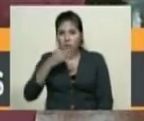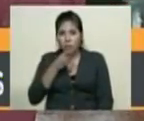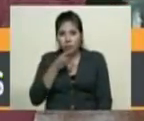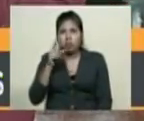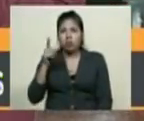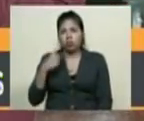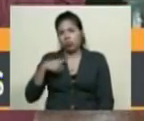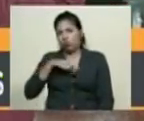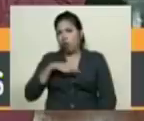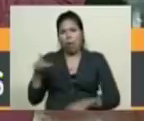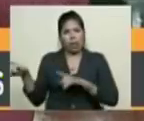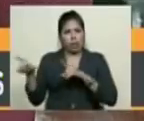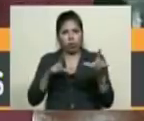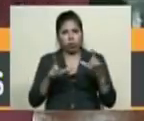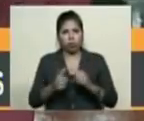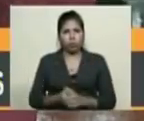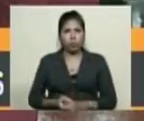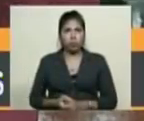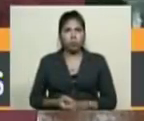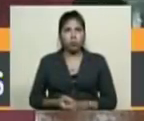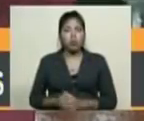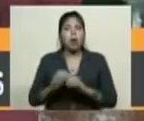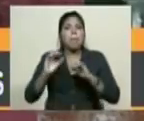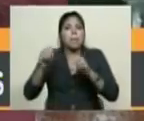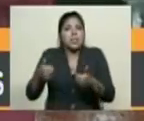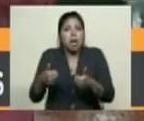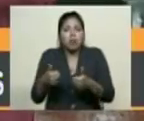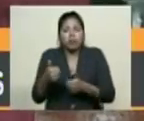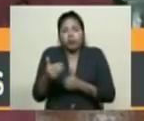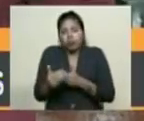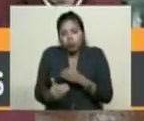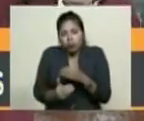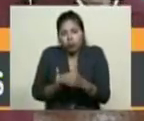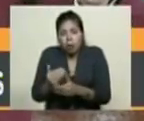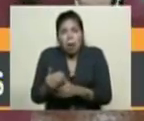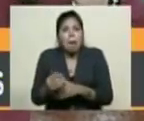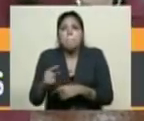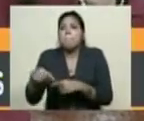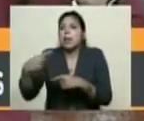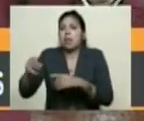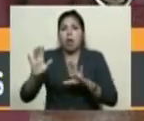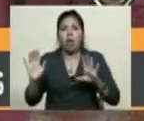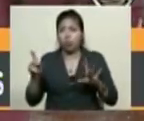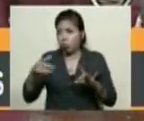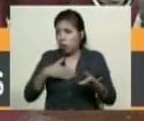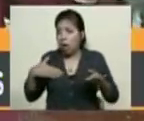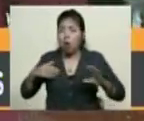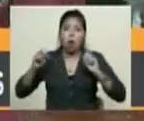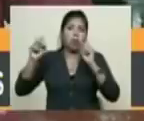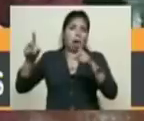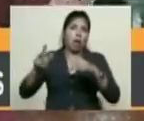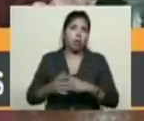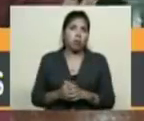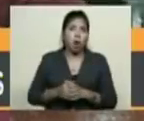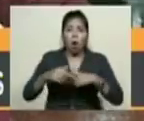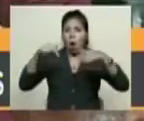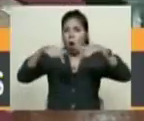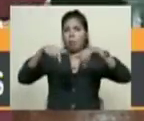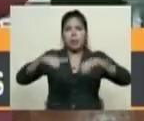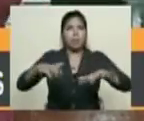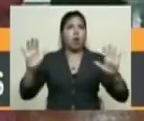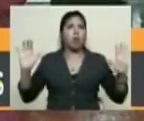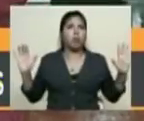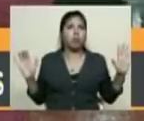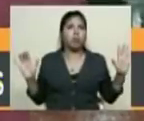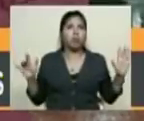estamos listos. Empezar de cero, estoy listo. Mañana mismo, si fuera necesario. Hoy mismo,